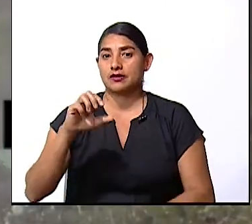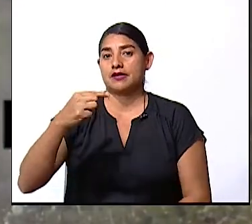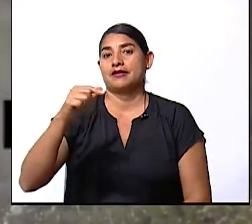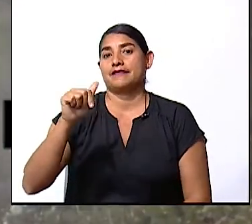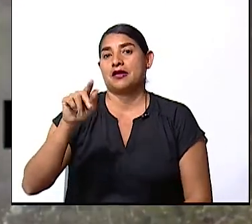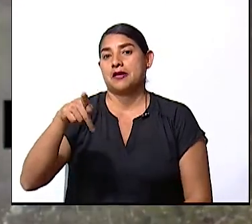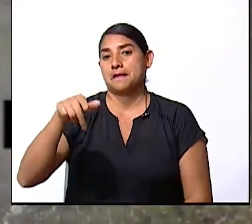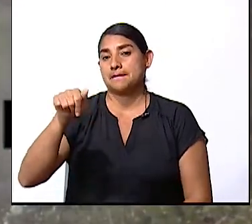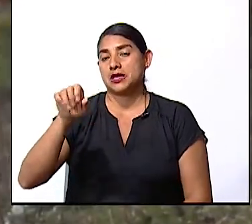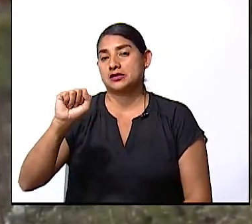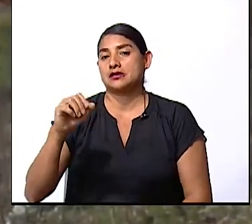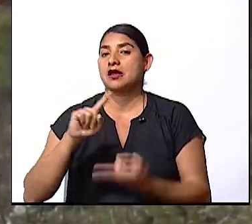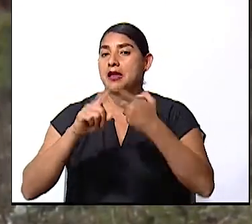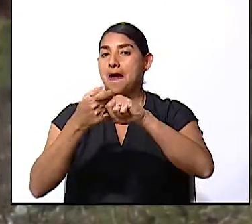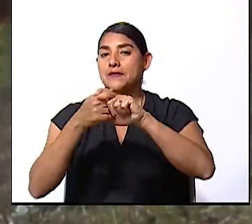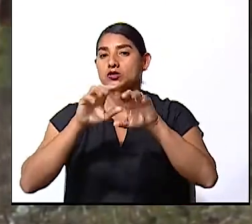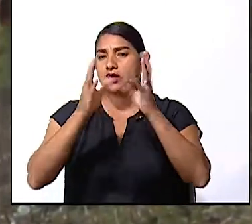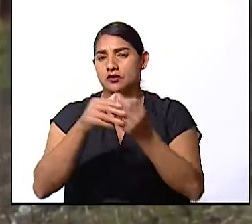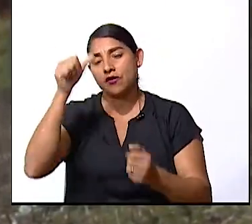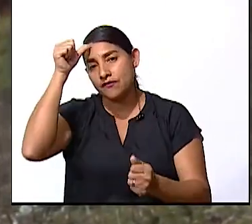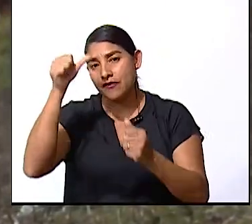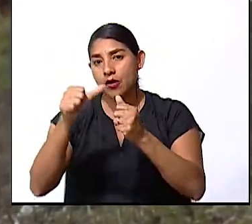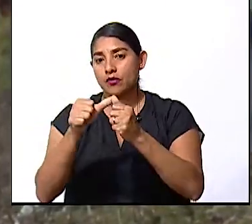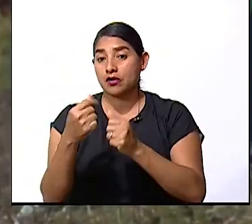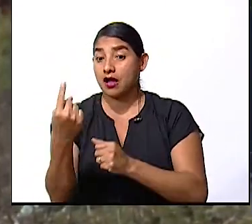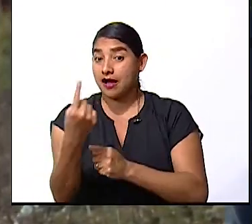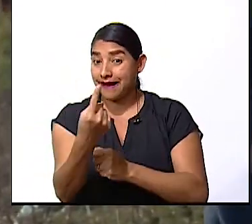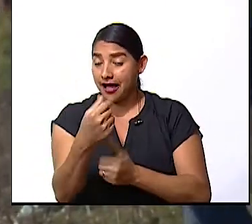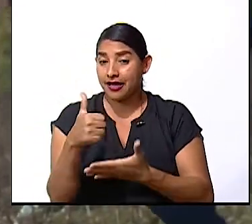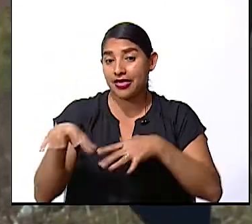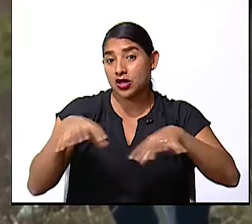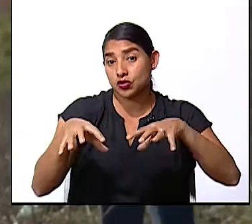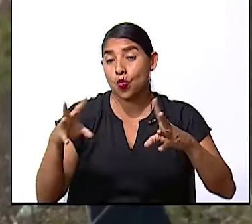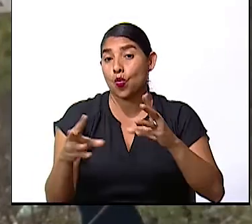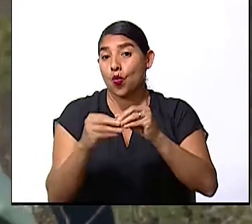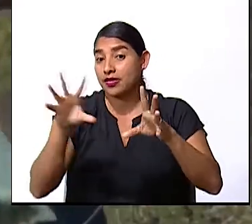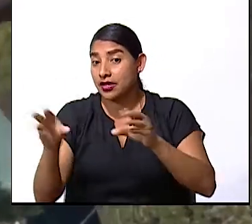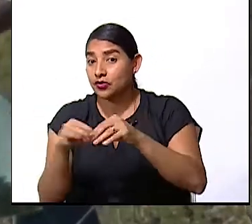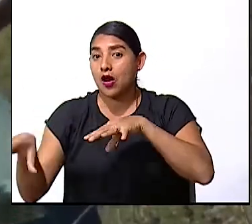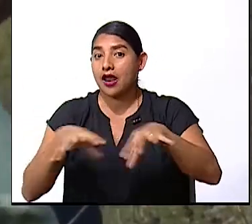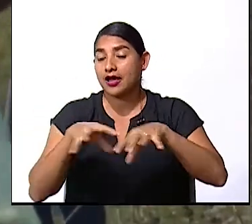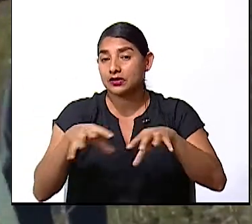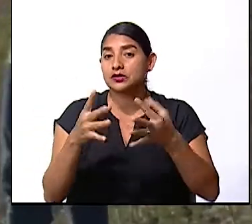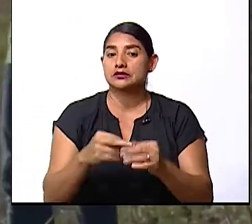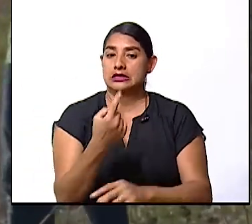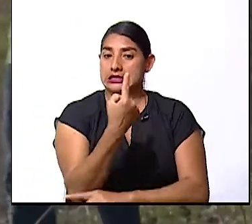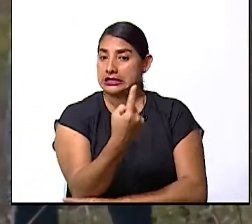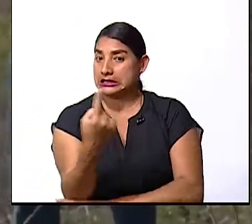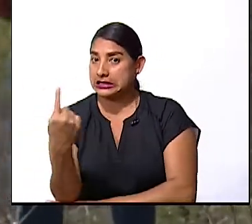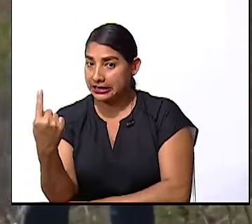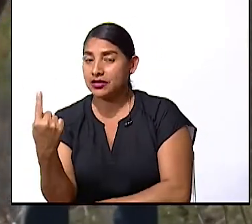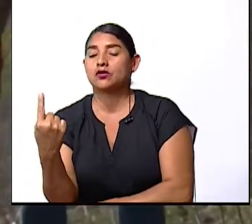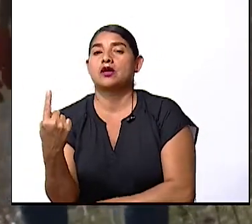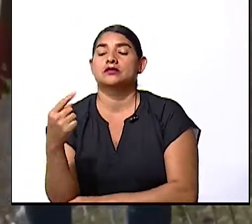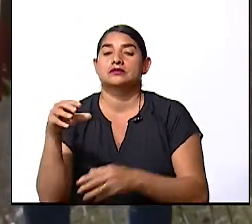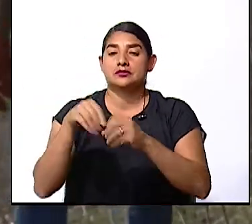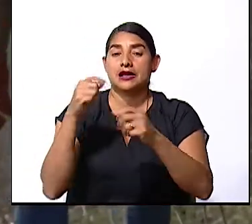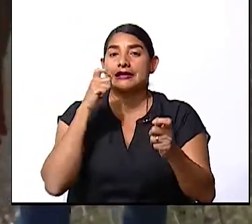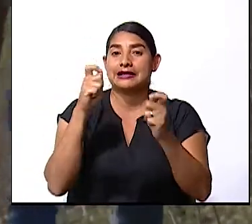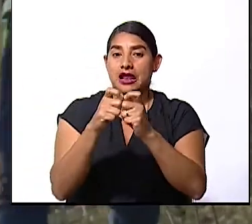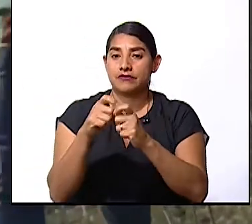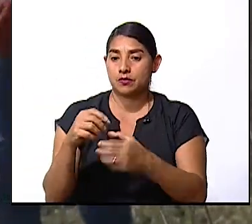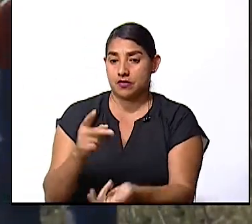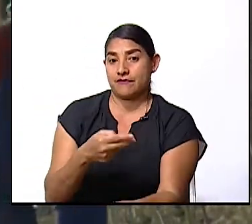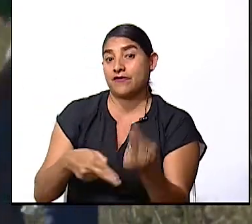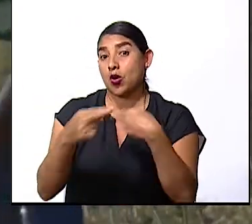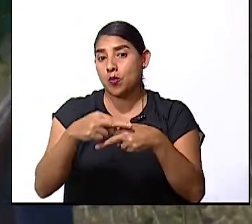y Amigos de la Tierra. Recuerda, cada acción cuenta y la suma de todas las acciones individuales puede ser la clave para recuperar